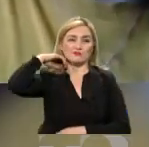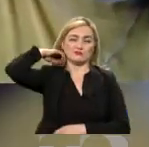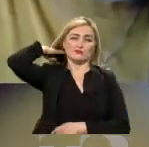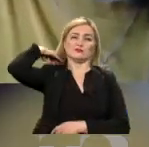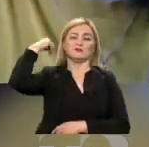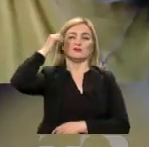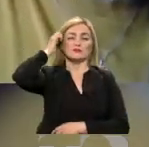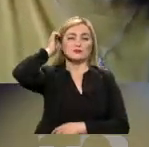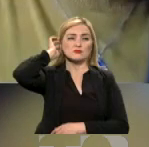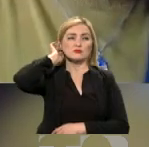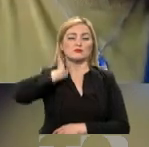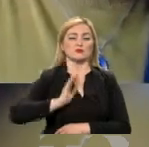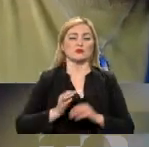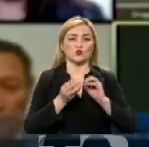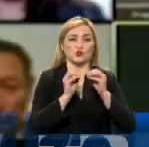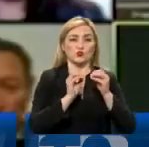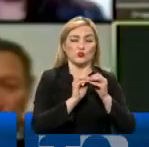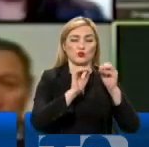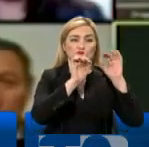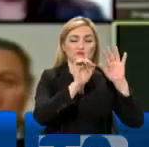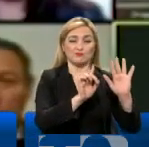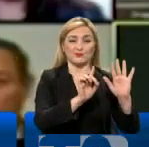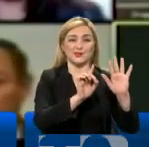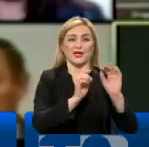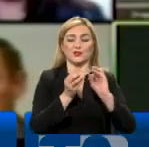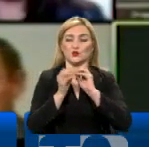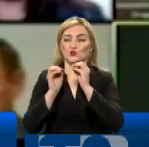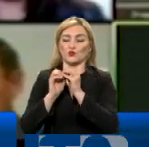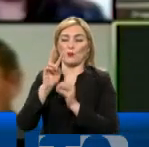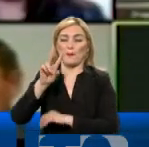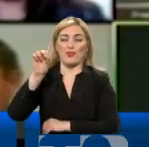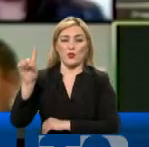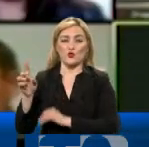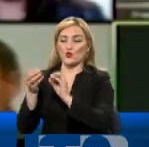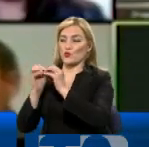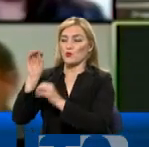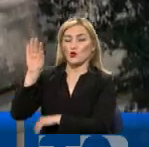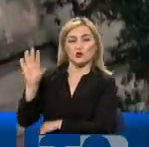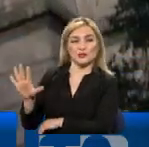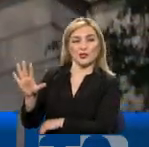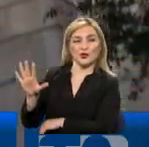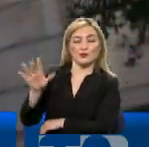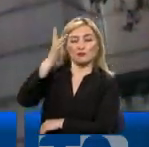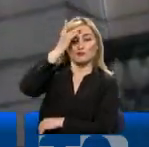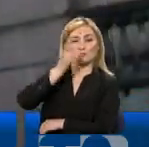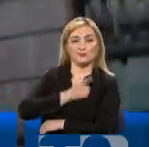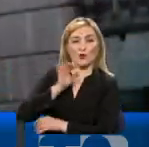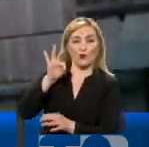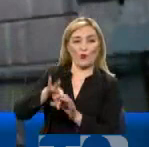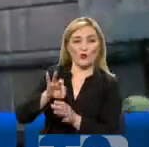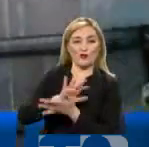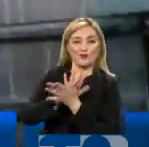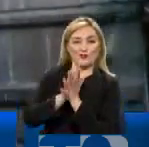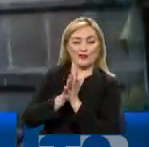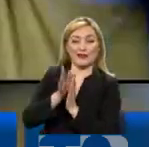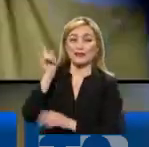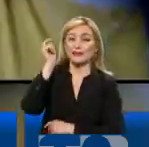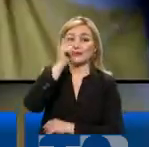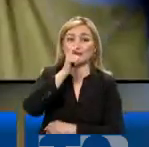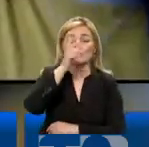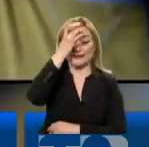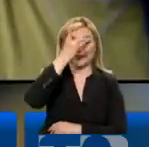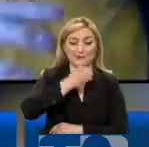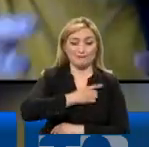los bloques de CREO y el PCC se suma la Revolución Ciudadana. Esto complica la elección del cuarto vicepresidente.